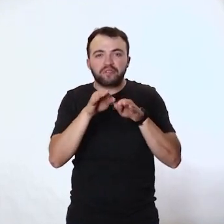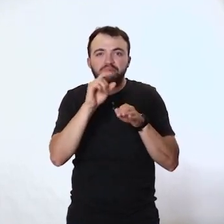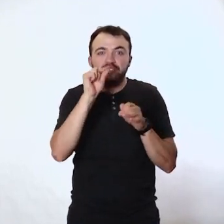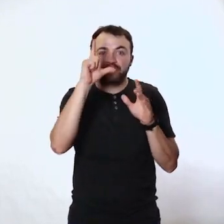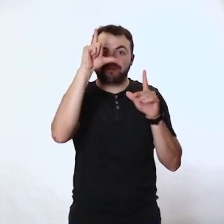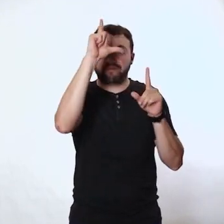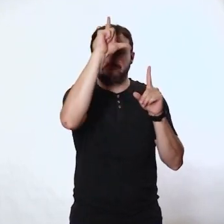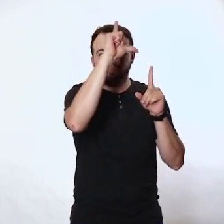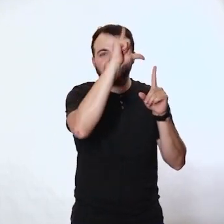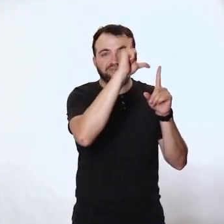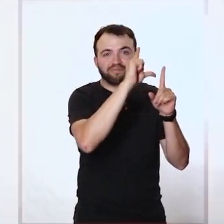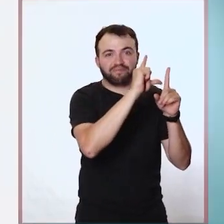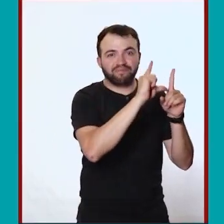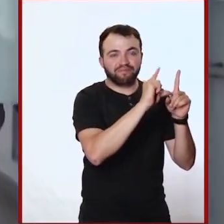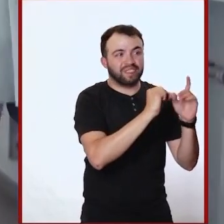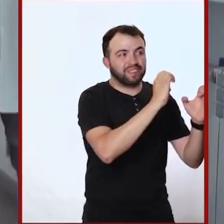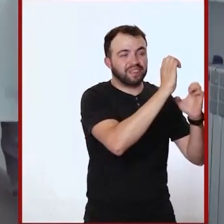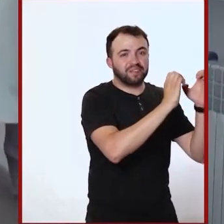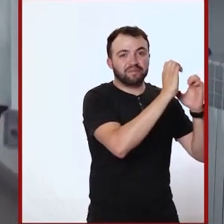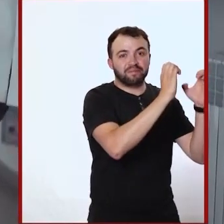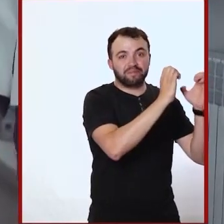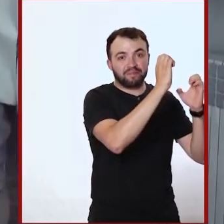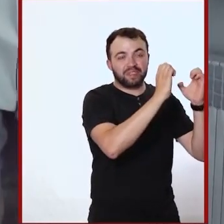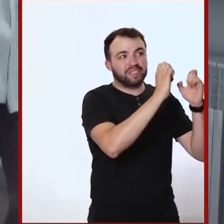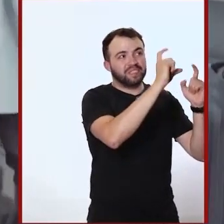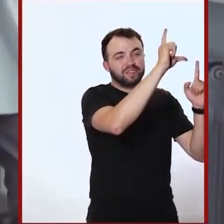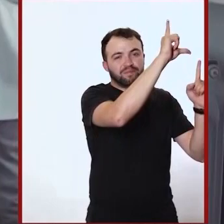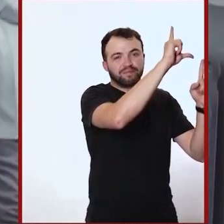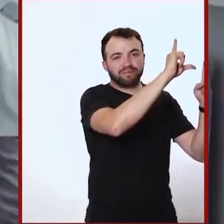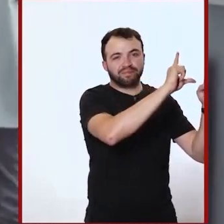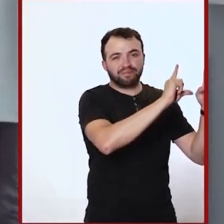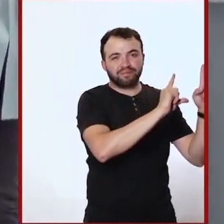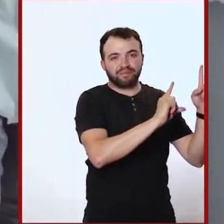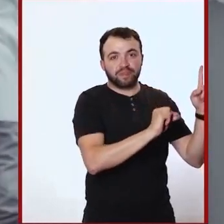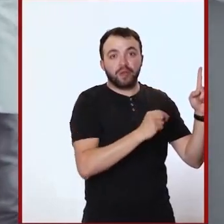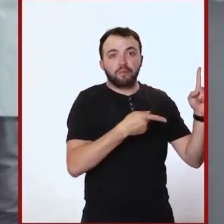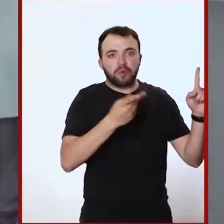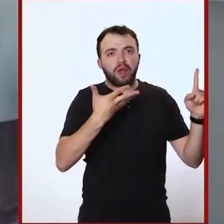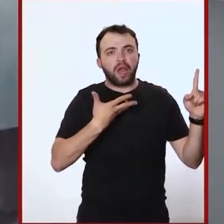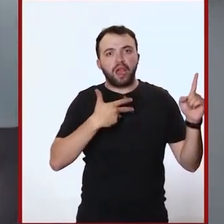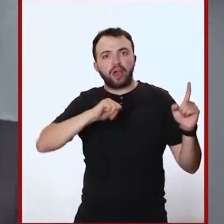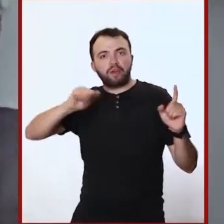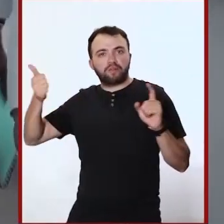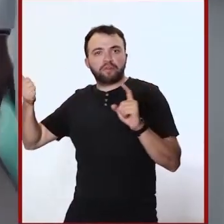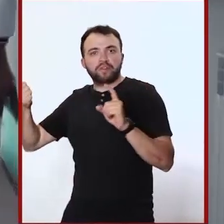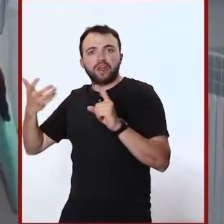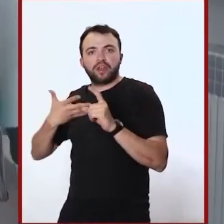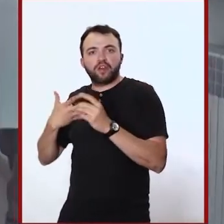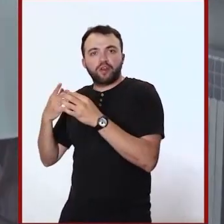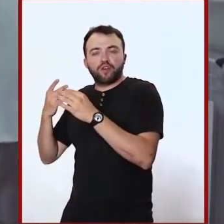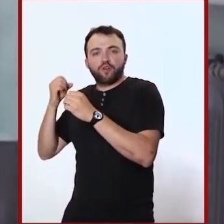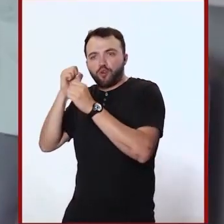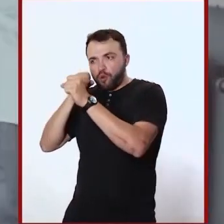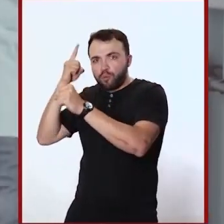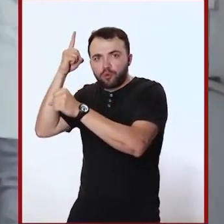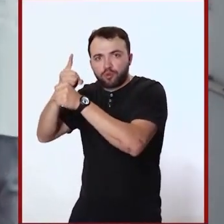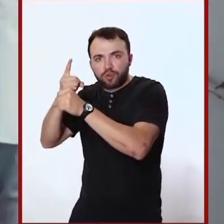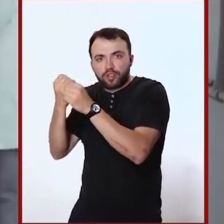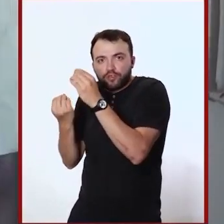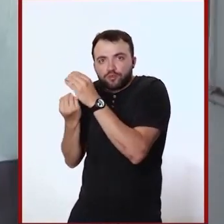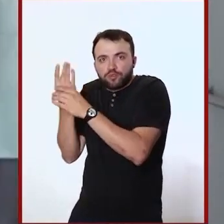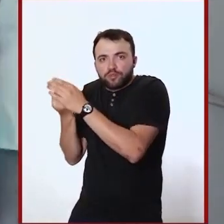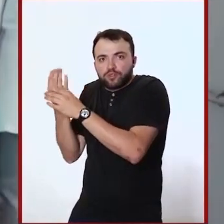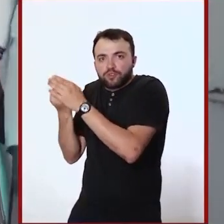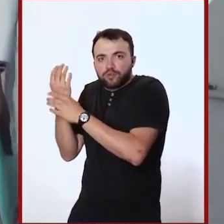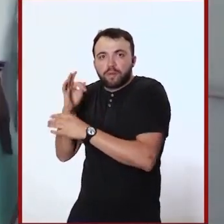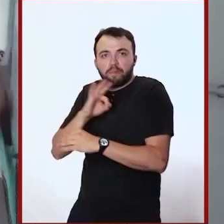contrataciones en algunas industrias van a la baja. Y hay otras en donde hay nuevas oportunidades para poder incorporarse y para poder aportar en ellas.